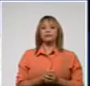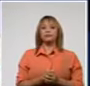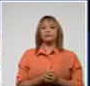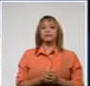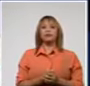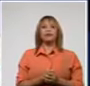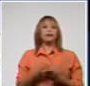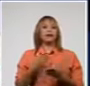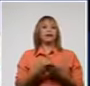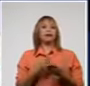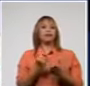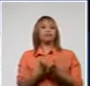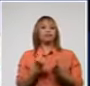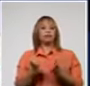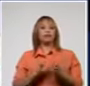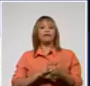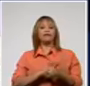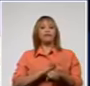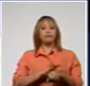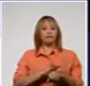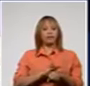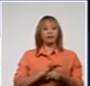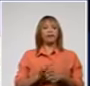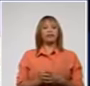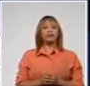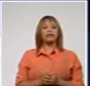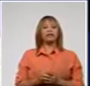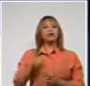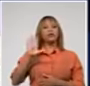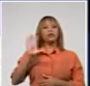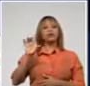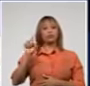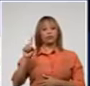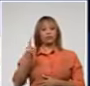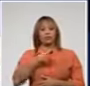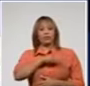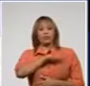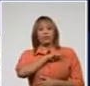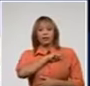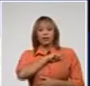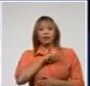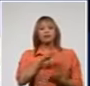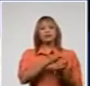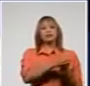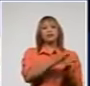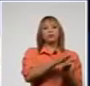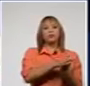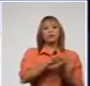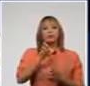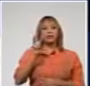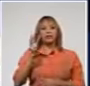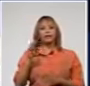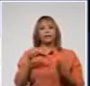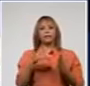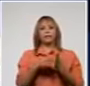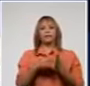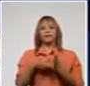la enfermedad. Y con estos 51 de ayer se acumulan